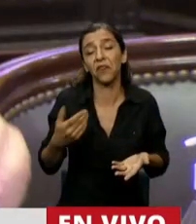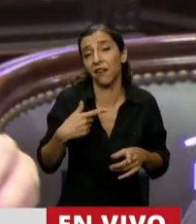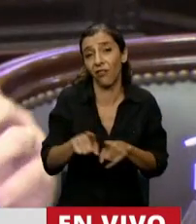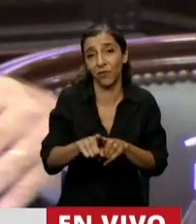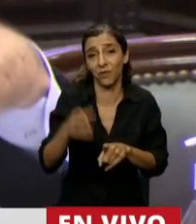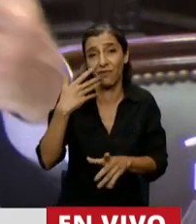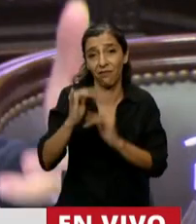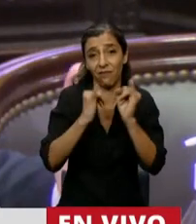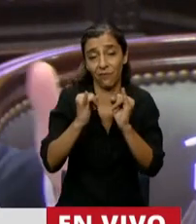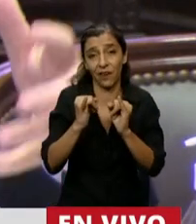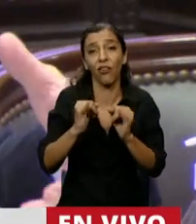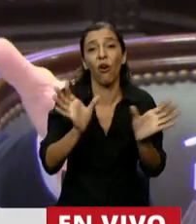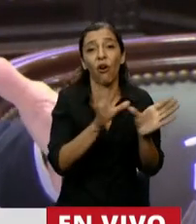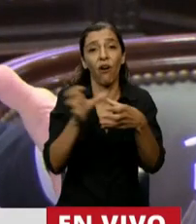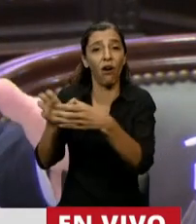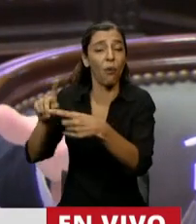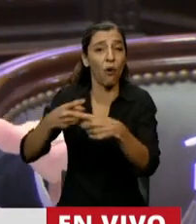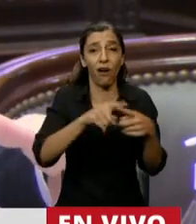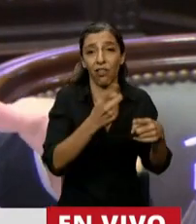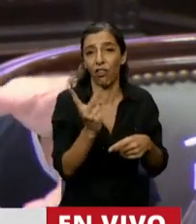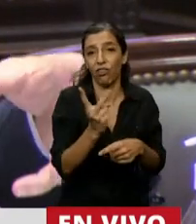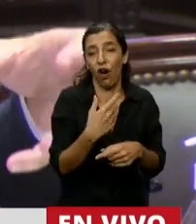iban a ser los miembros que iban a discutir en esa